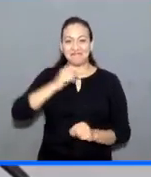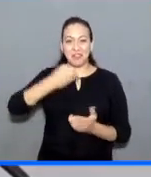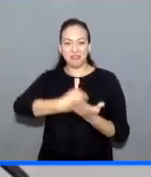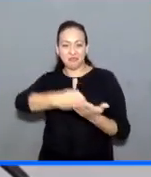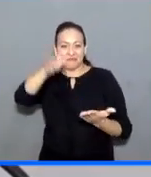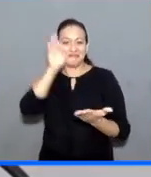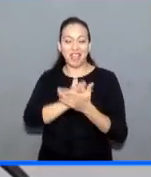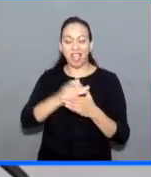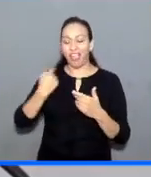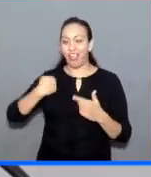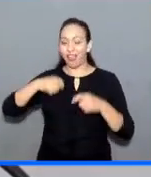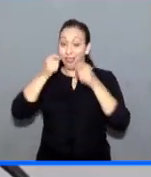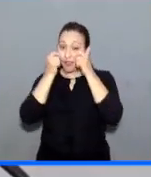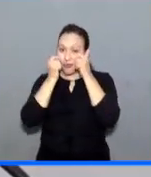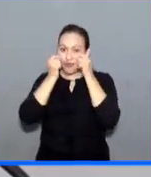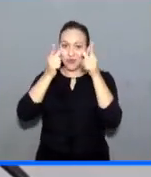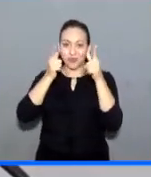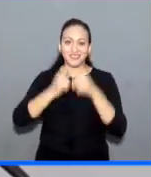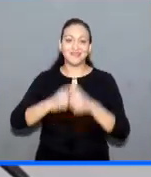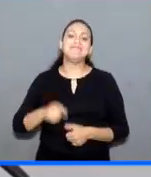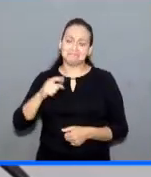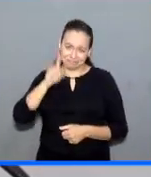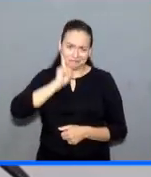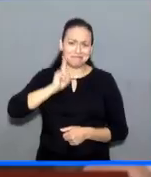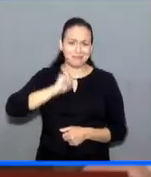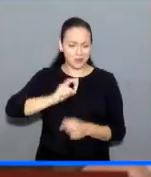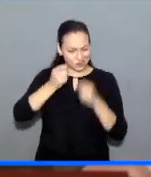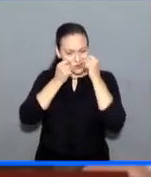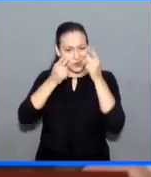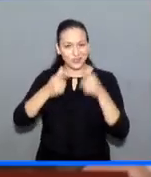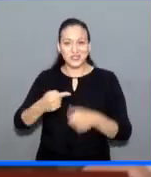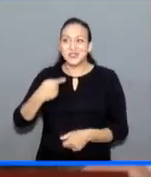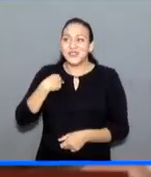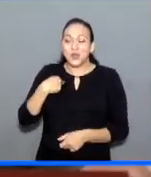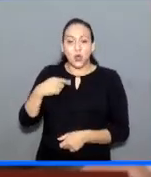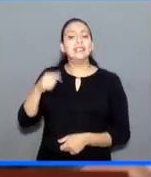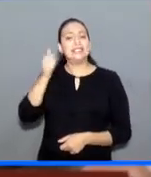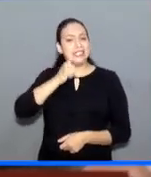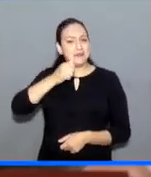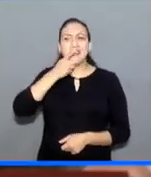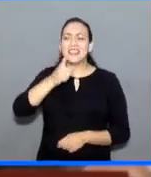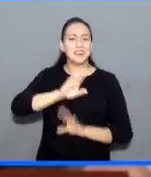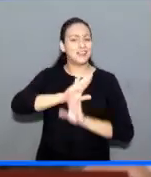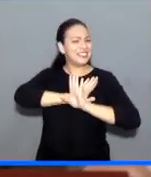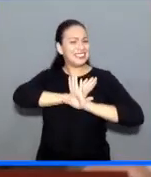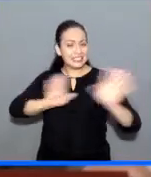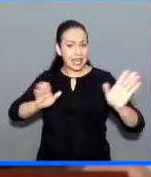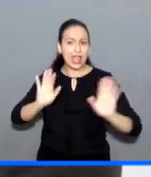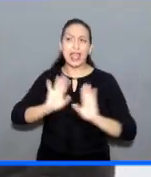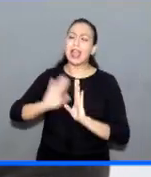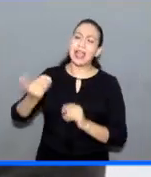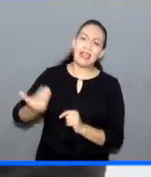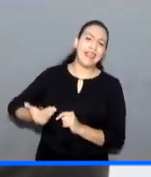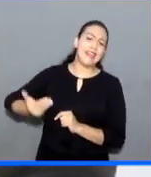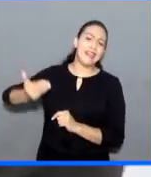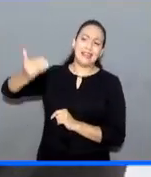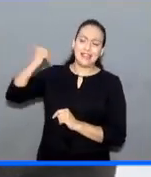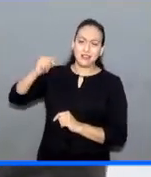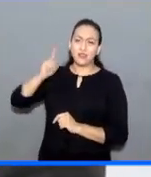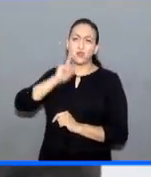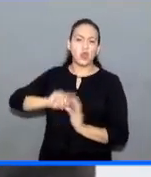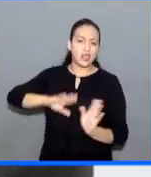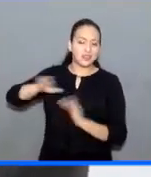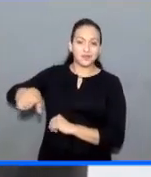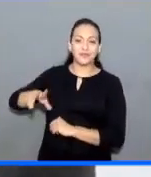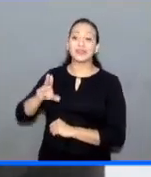las mujeres. Yo digo en los mítines, ya quedó atrás aquella cosa que decían, calladita